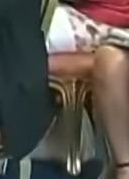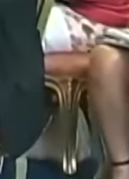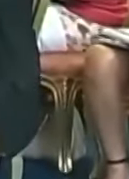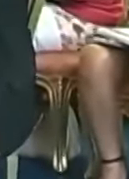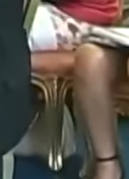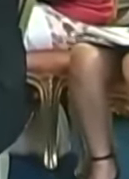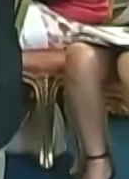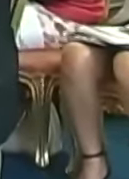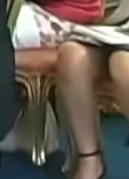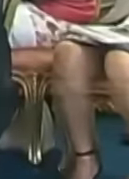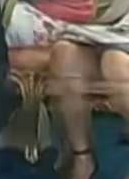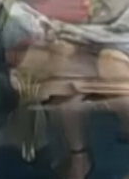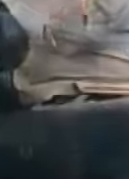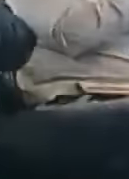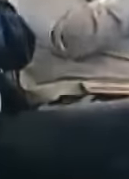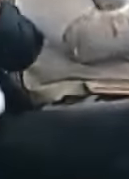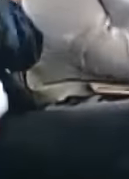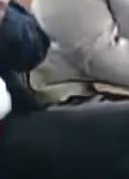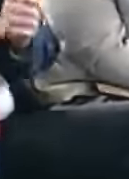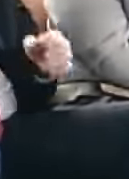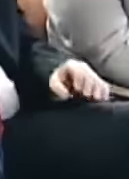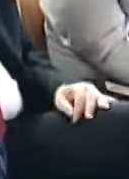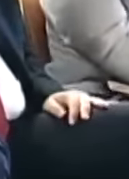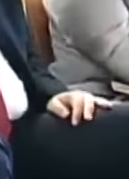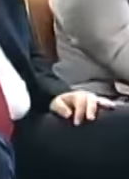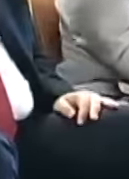convocado por la Asamblea Nacional.